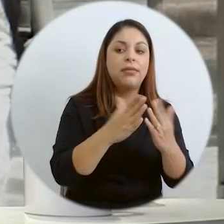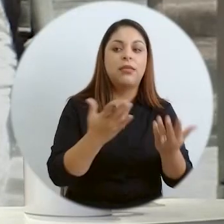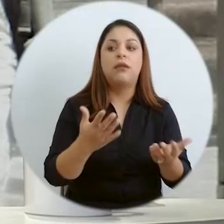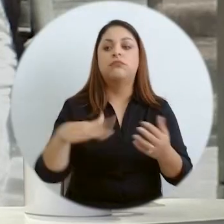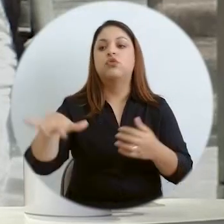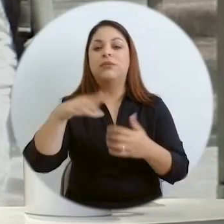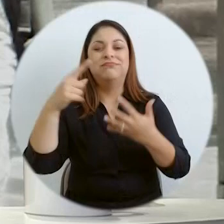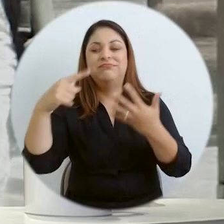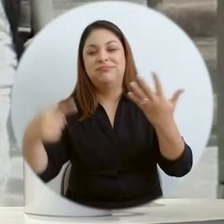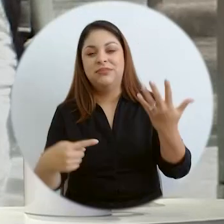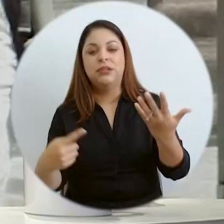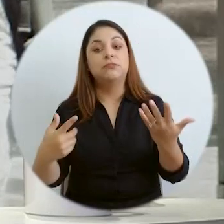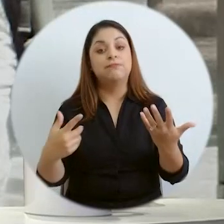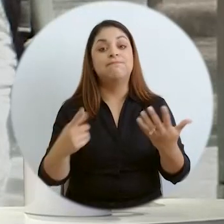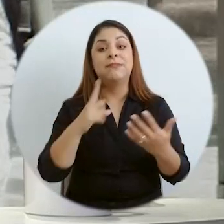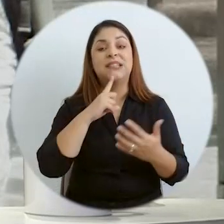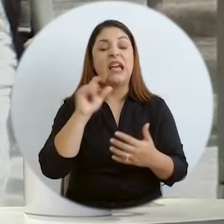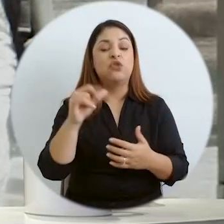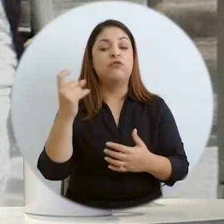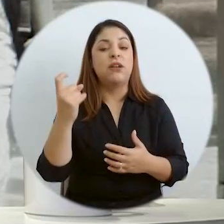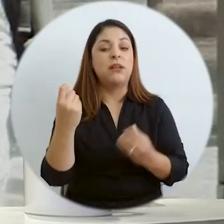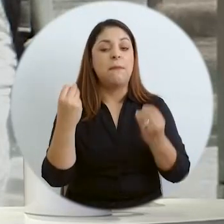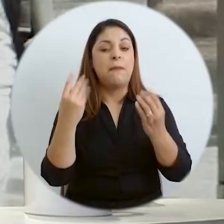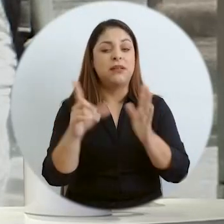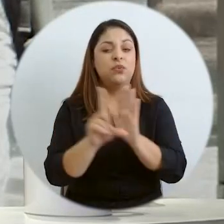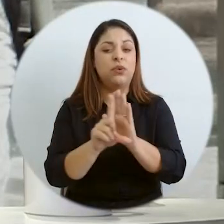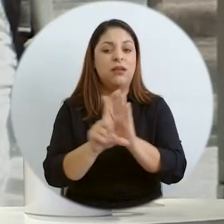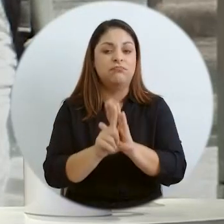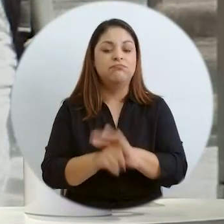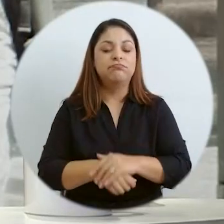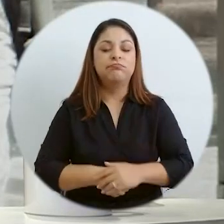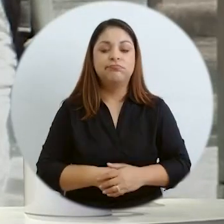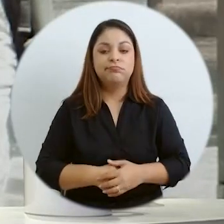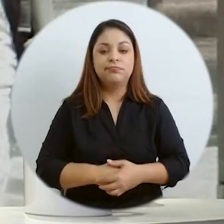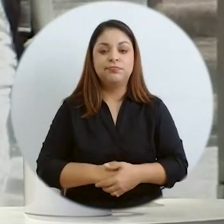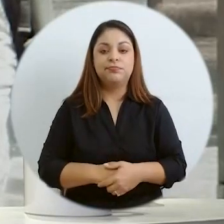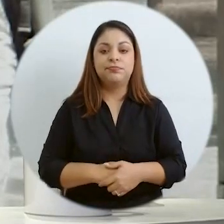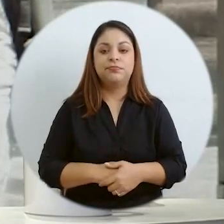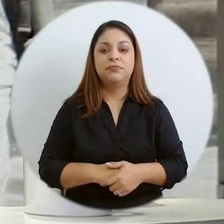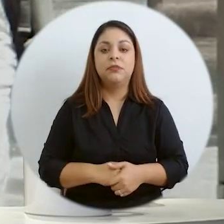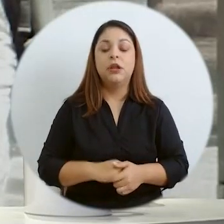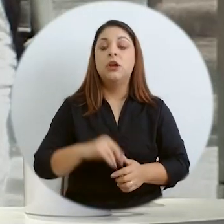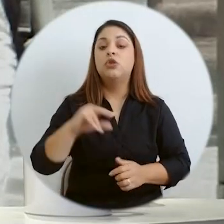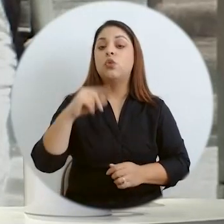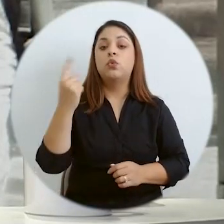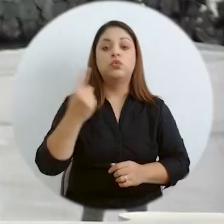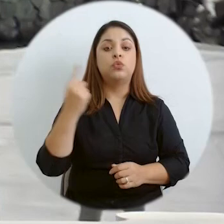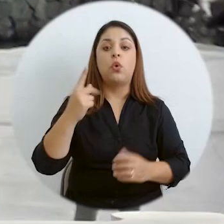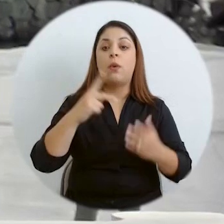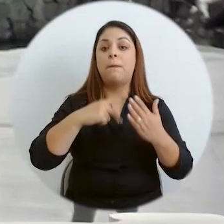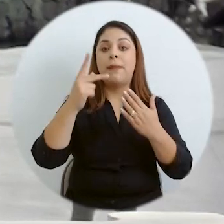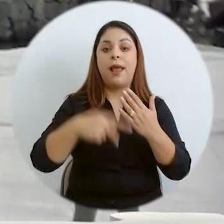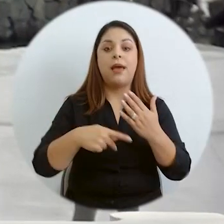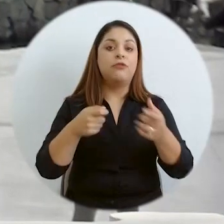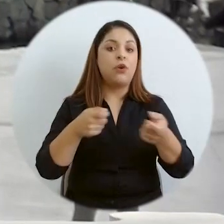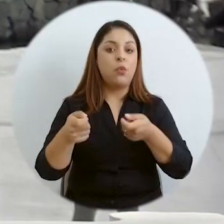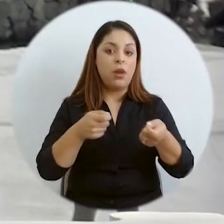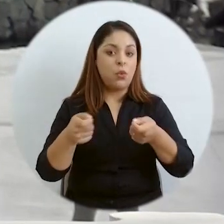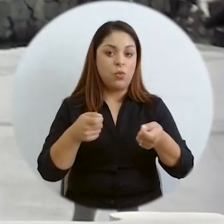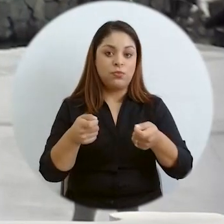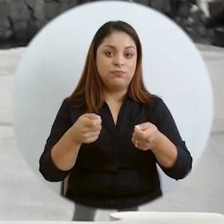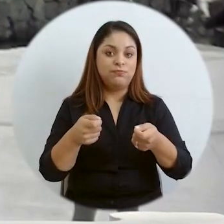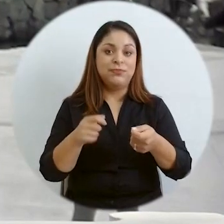etcétera. Entonces, yo creo que sí es una gran carencia el ordenamiento. Y no solamente la cuestión de los planes reguladores, es decir, los planes